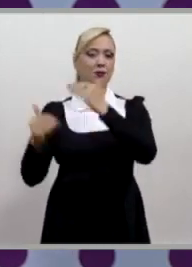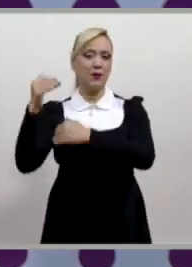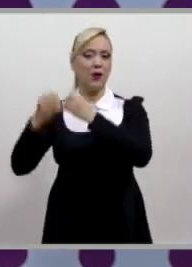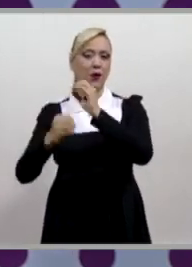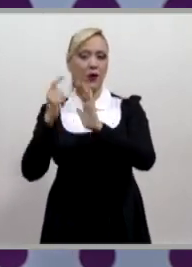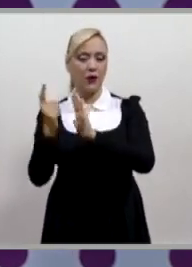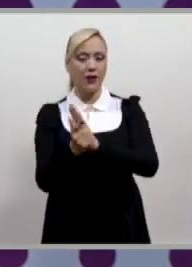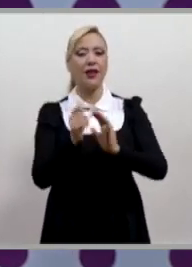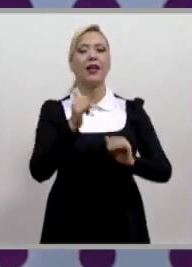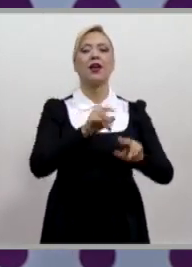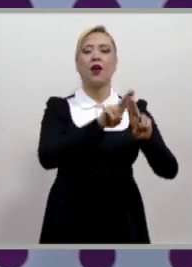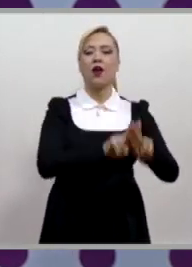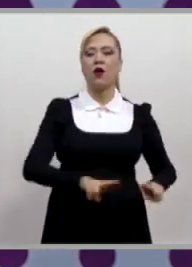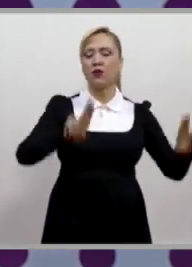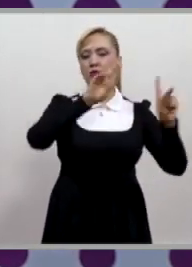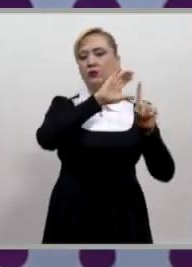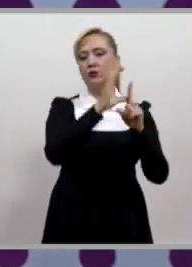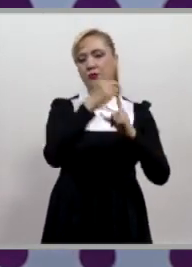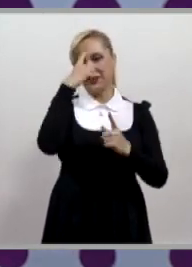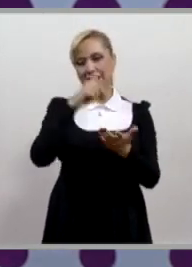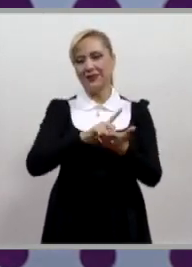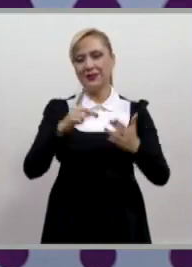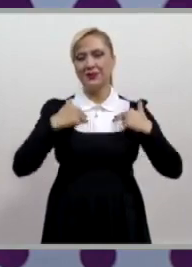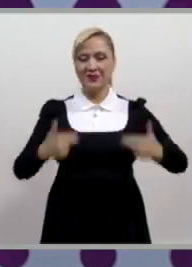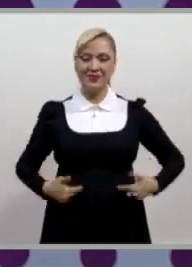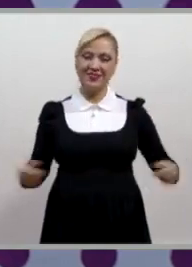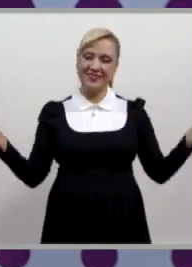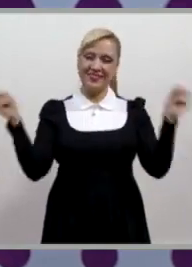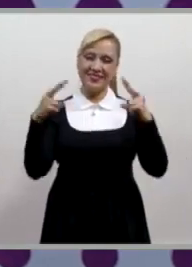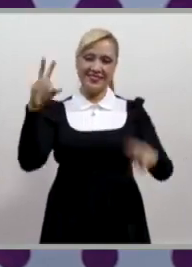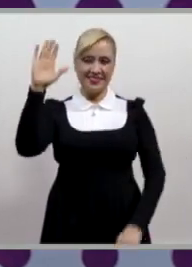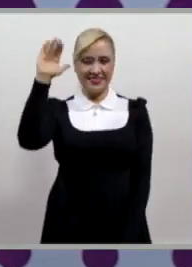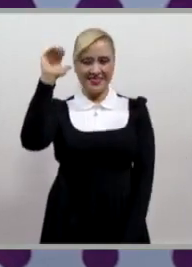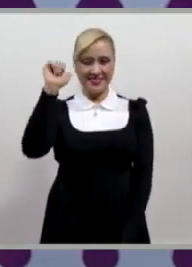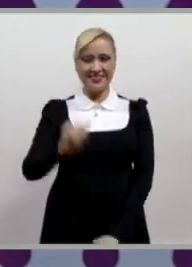Oficina del Alto Comisionado de las Naciones Unidas para los Derechos Humanos. Hasta la próxima.